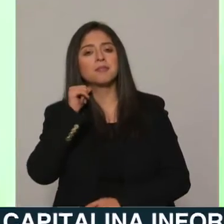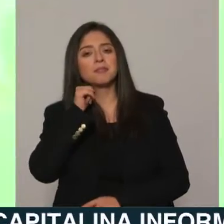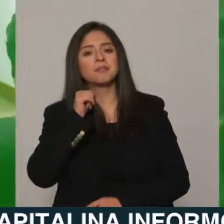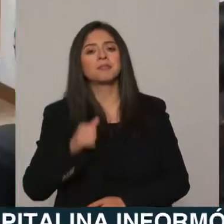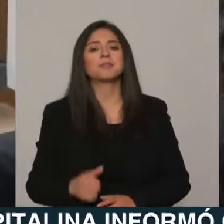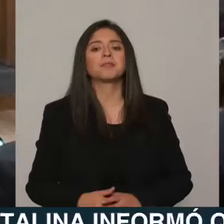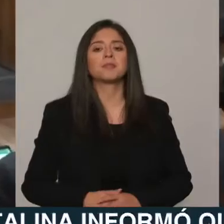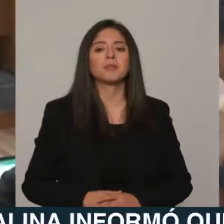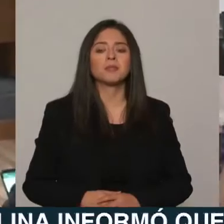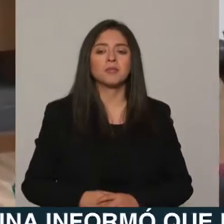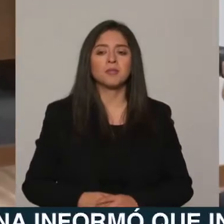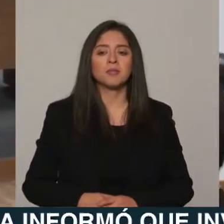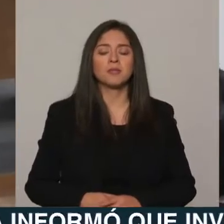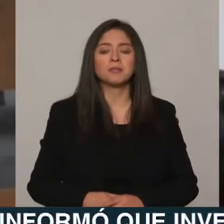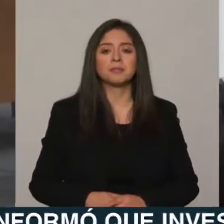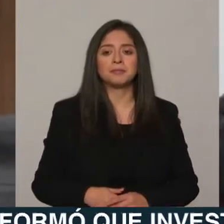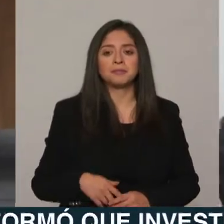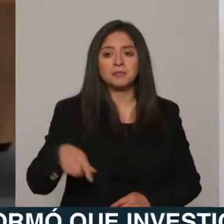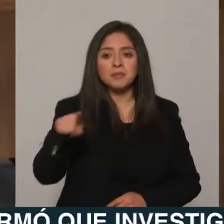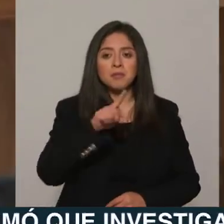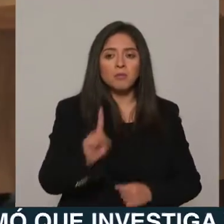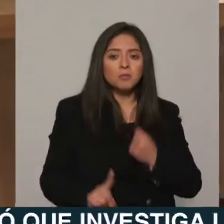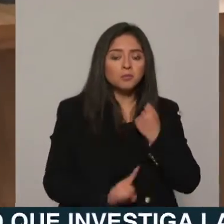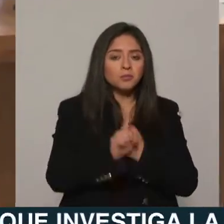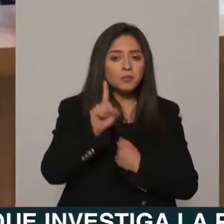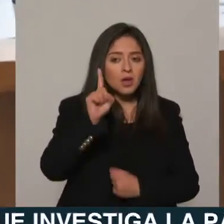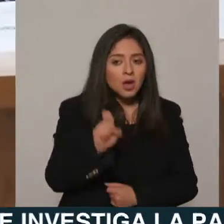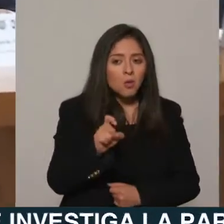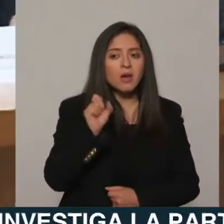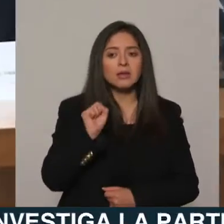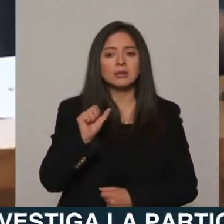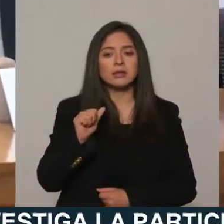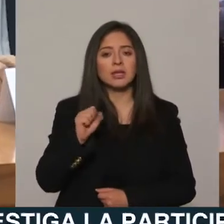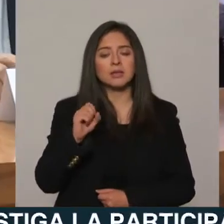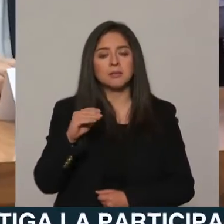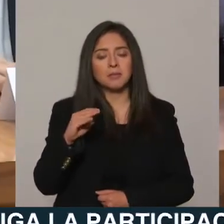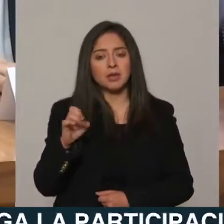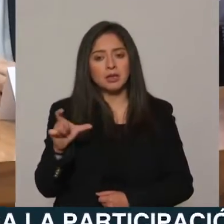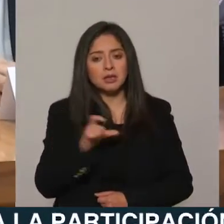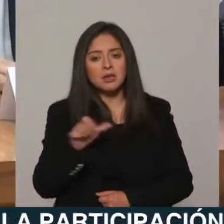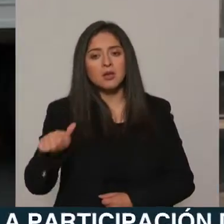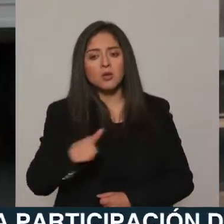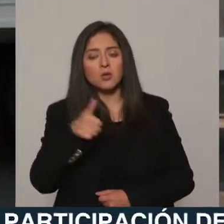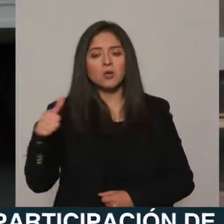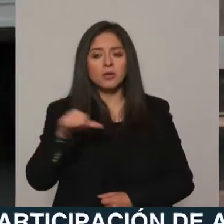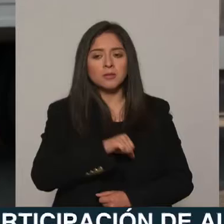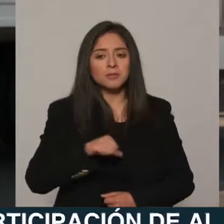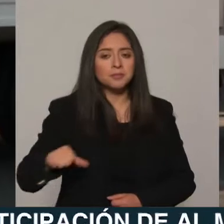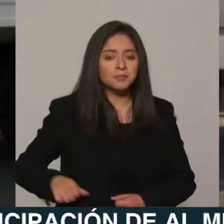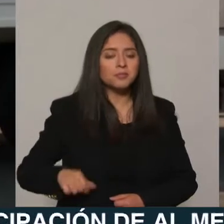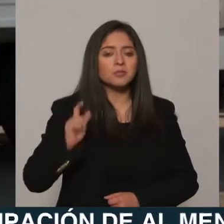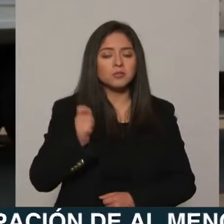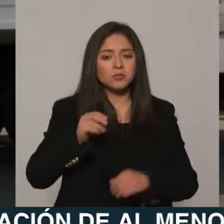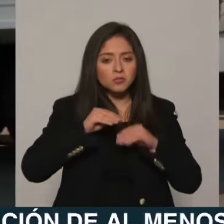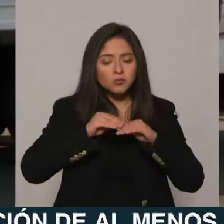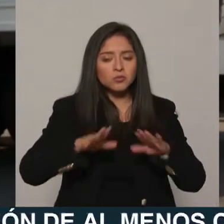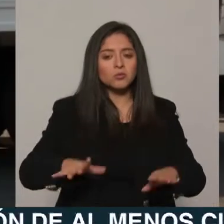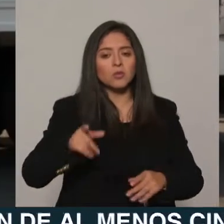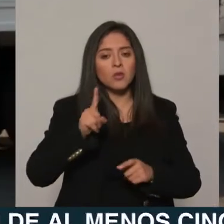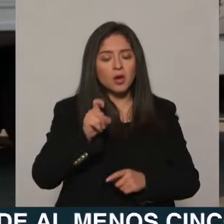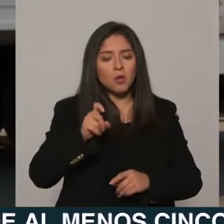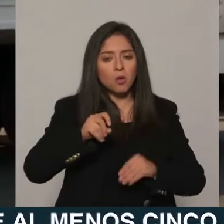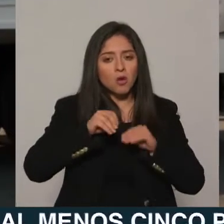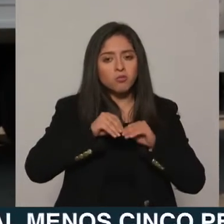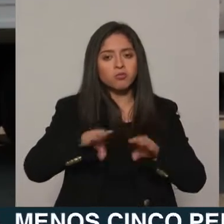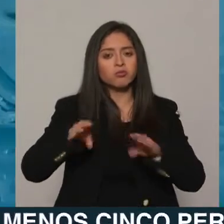Azcapotzalco. Para enfrentar la problemática, SACMEX, en coordinación con las alcaldías afectadas, pondrán en marcha el operativo de